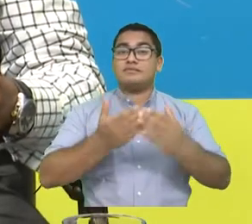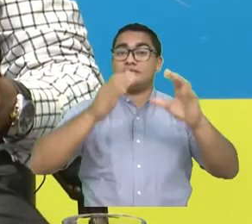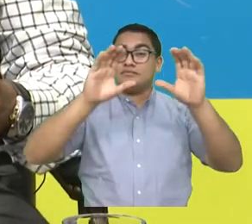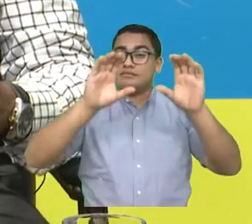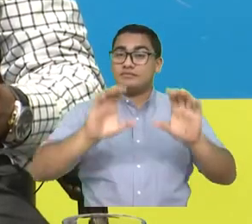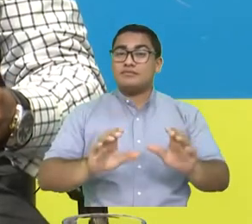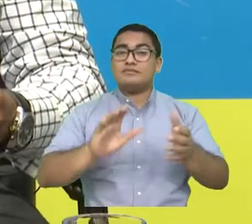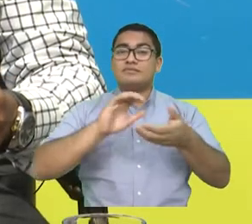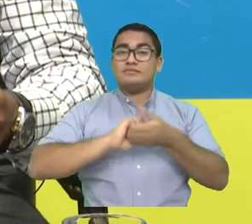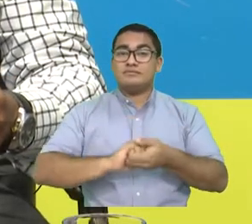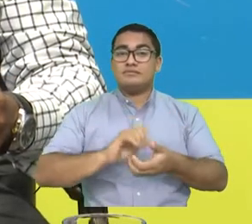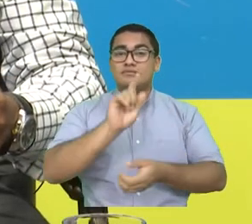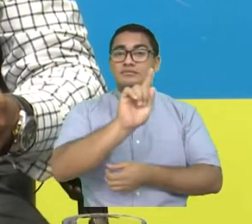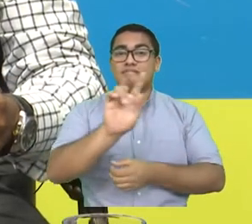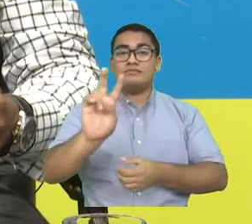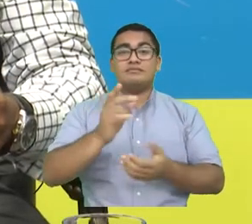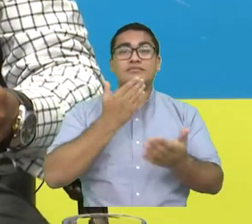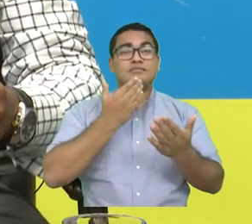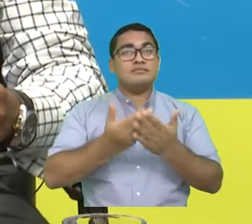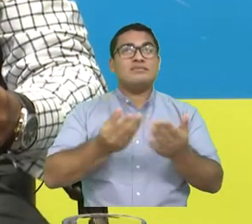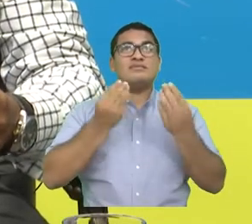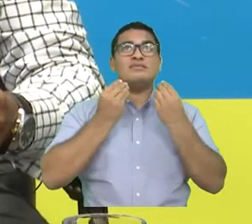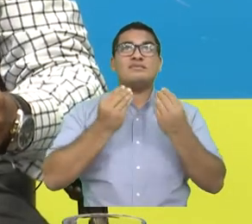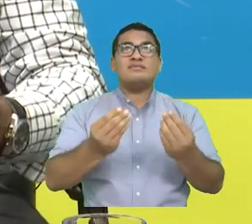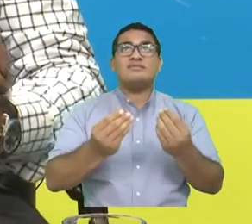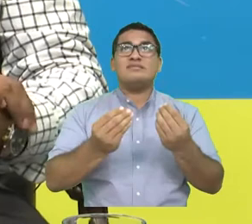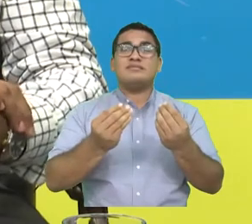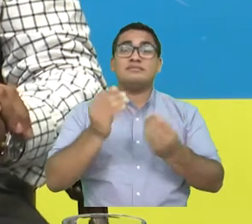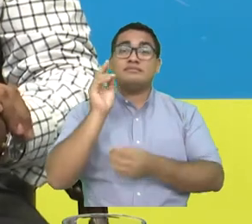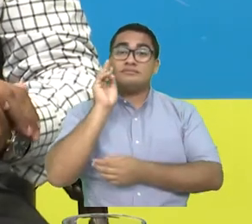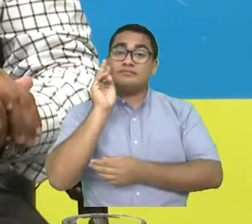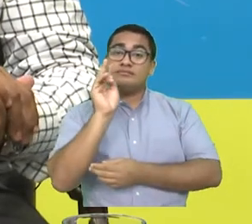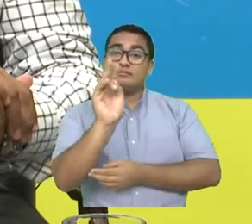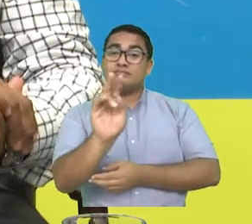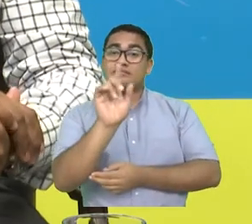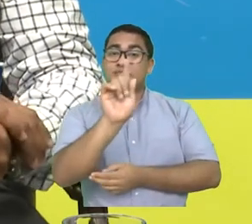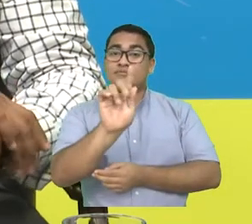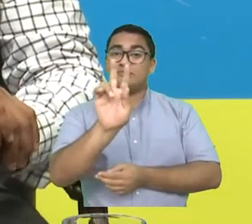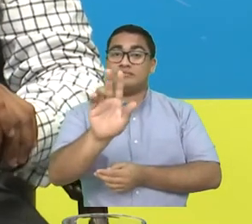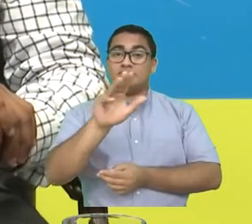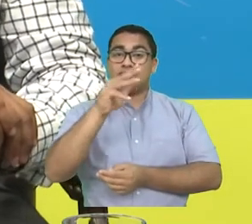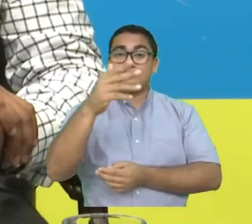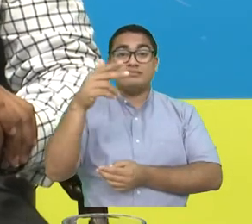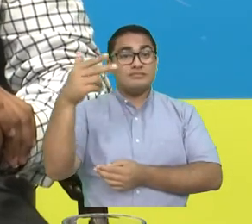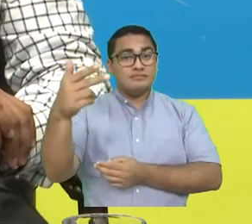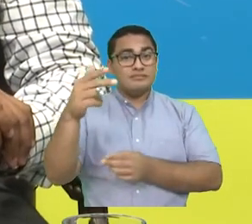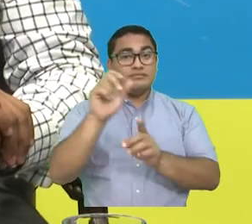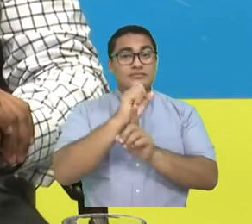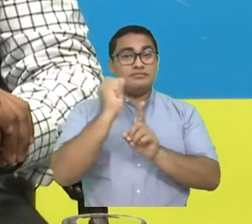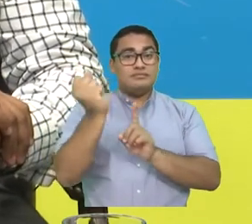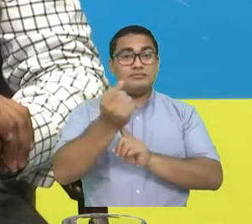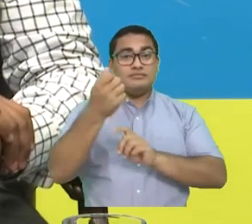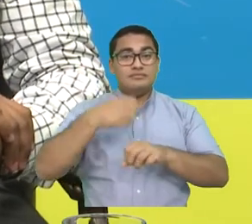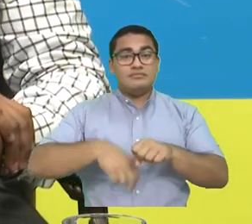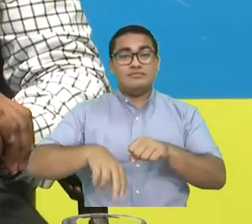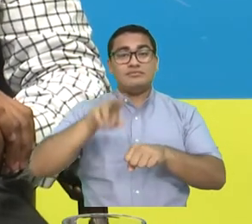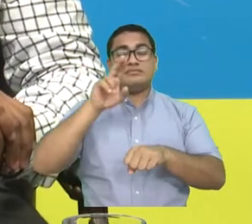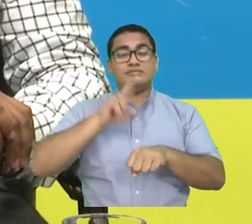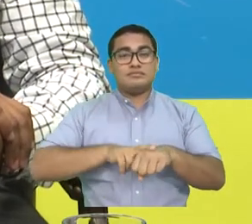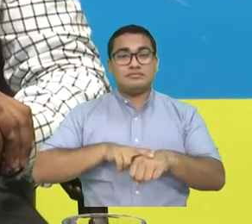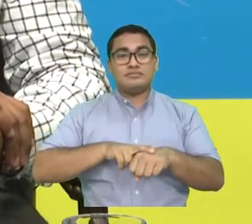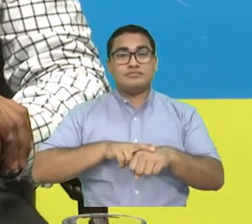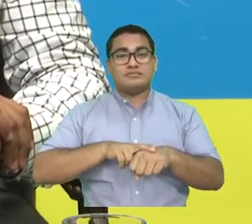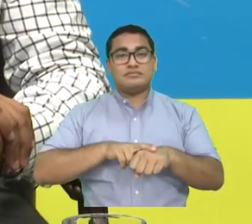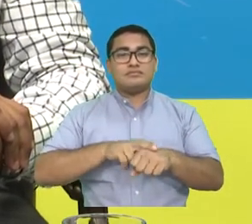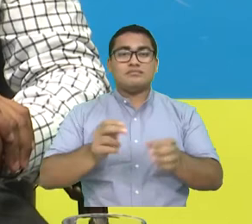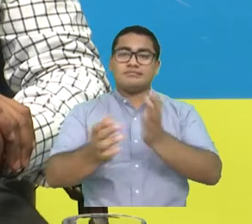tardes, amigos televidentes. Muchas gracias por su fiel sintonía. El canal 98, el canal parlamentario, el canal de la